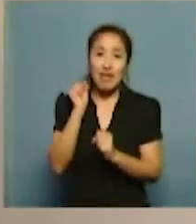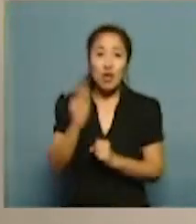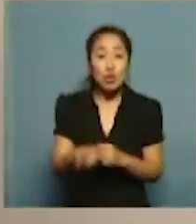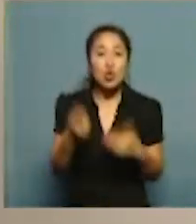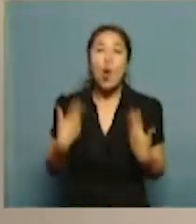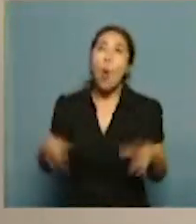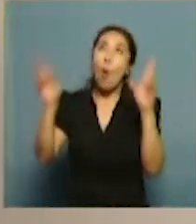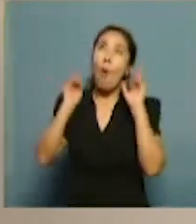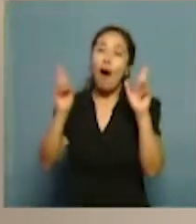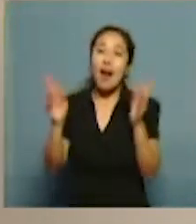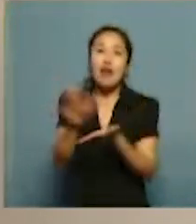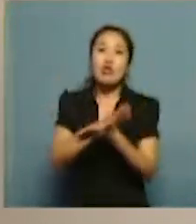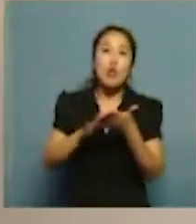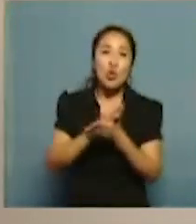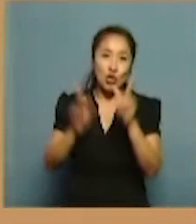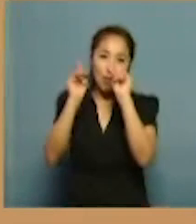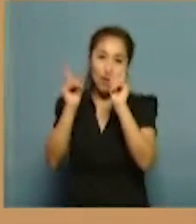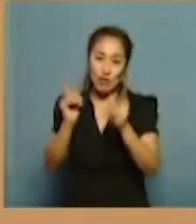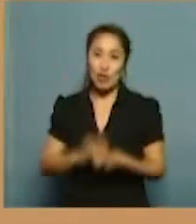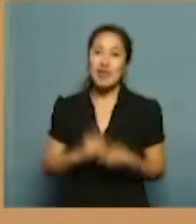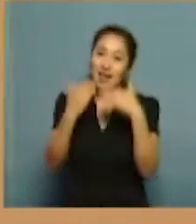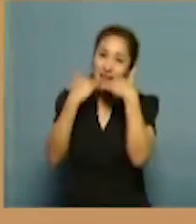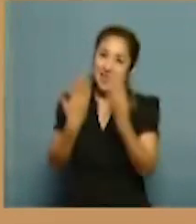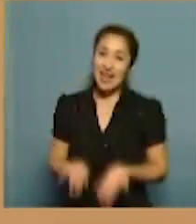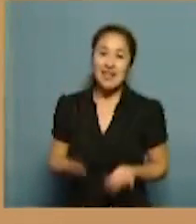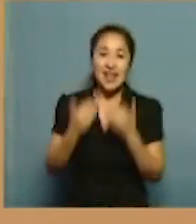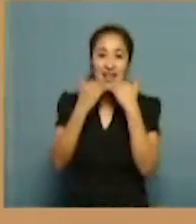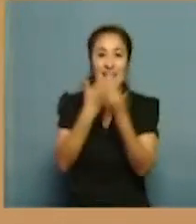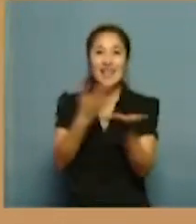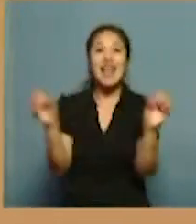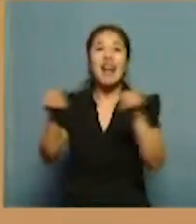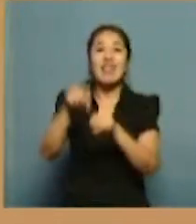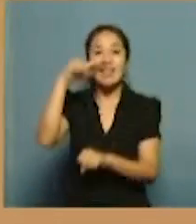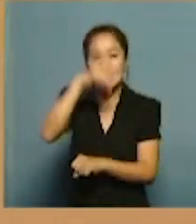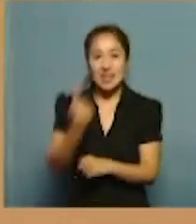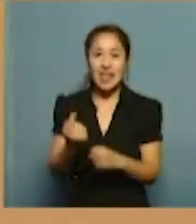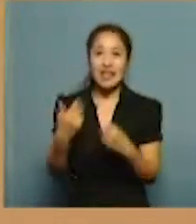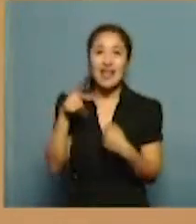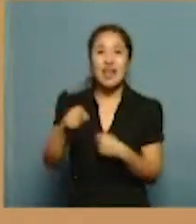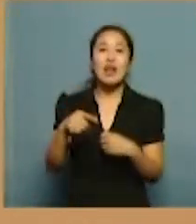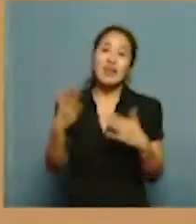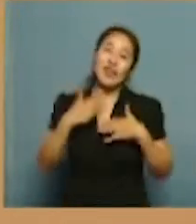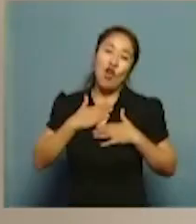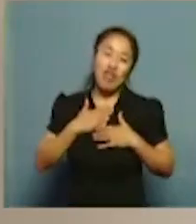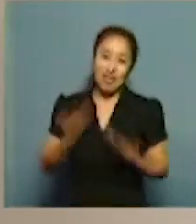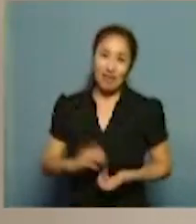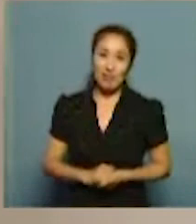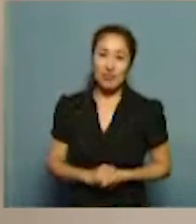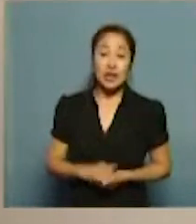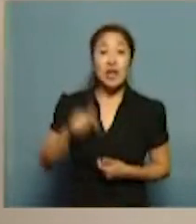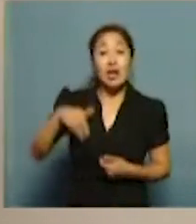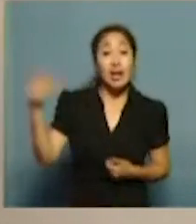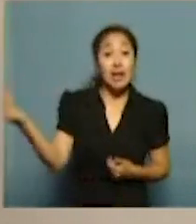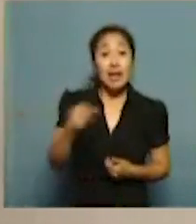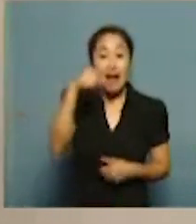bueno ojalá se resuelva la situación de los docentes gracias marianas gracias a canal 7 encantada de estar con ustedes pasó así